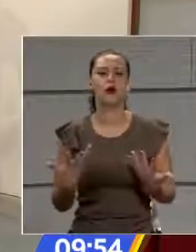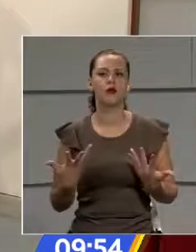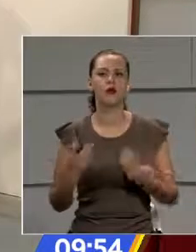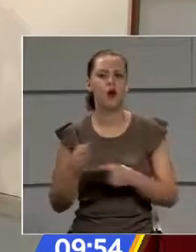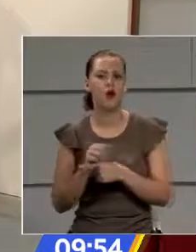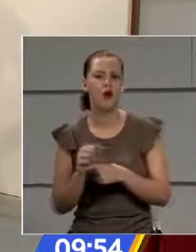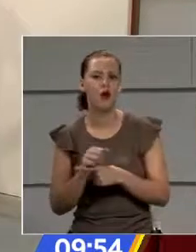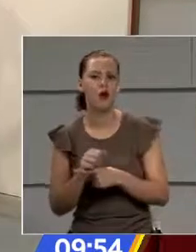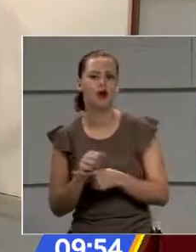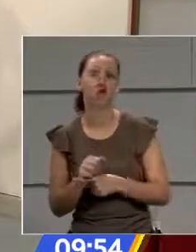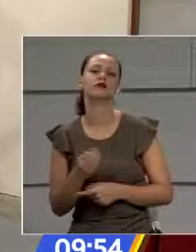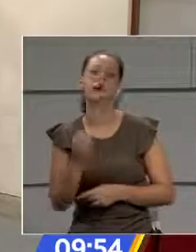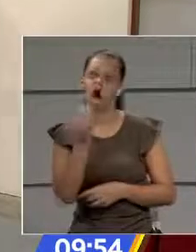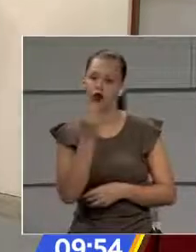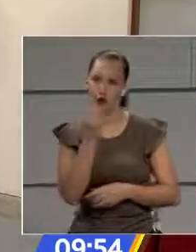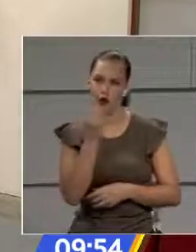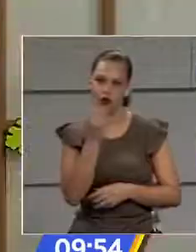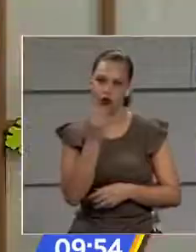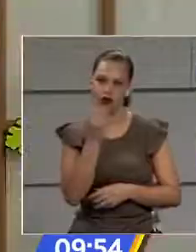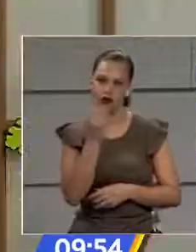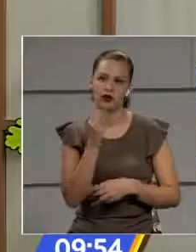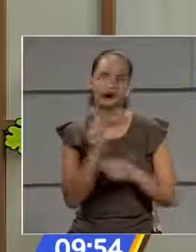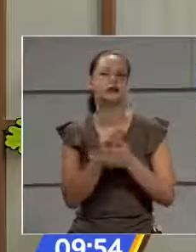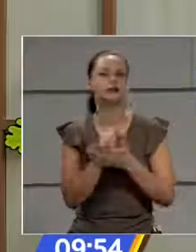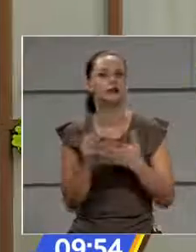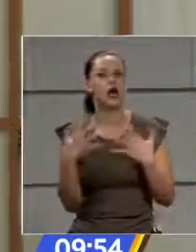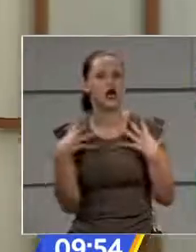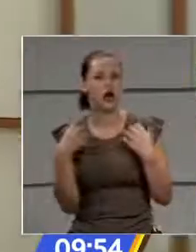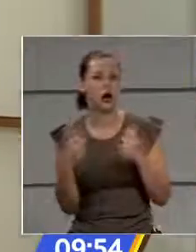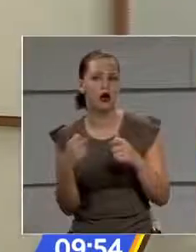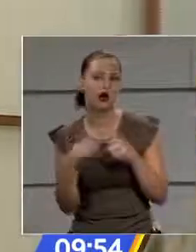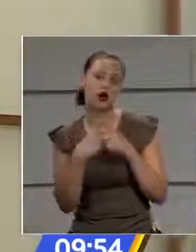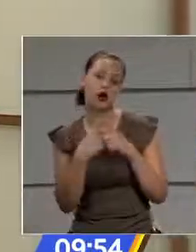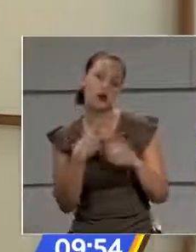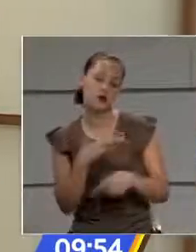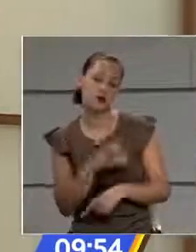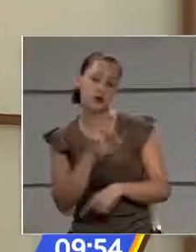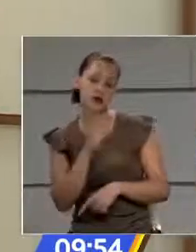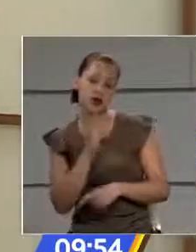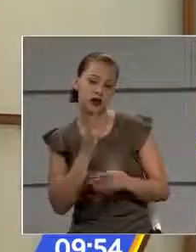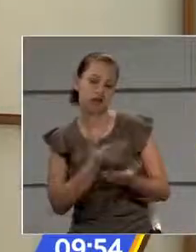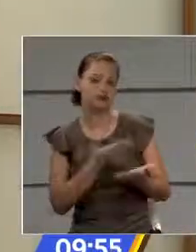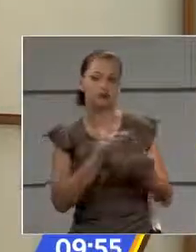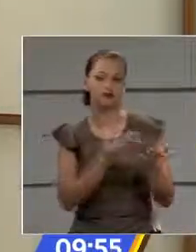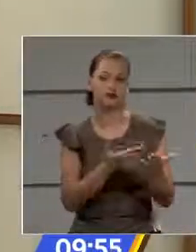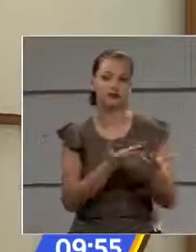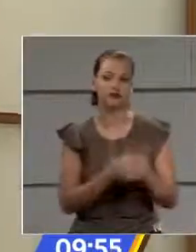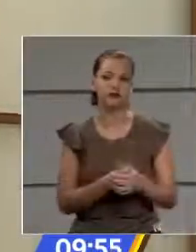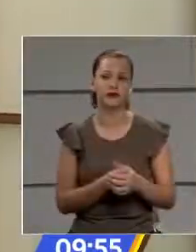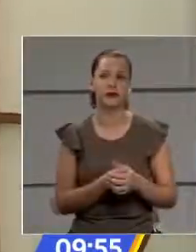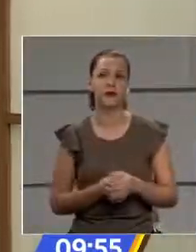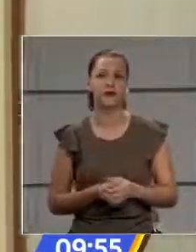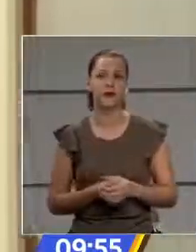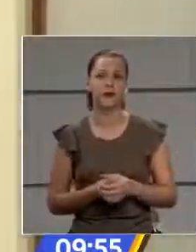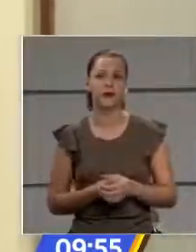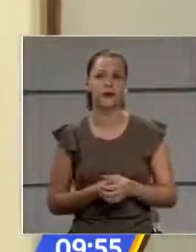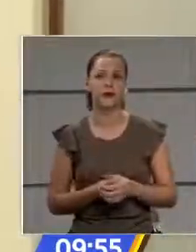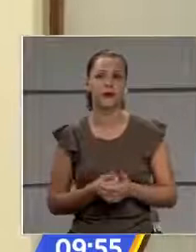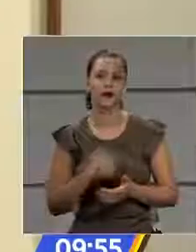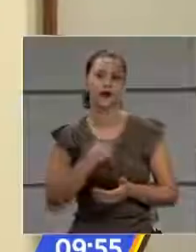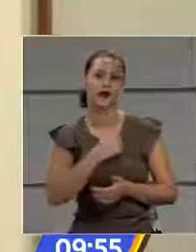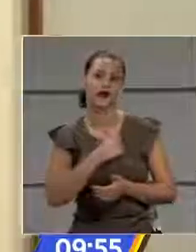niñas? ¿Cómo comiendo lo ejercitamos? Bien, comiendo sano. Comiendo saludable. Entonces yo le invito. Aquí le traje. Lo siento porque